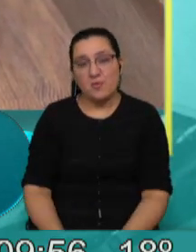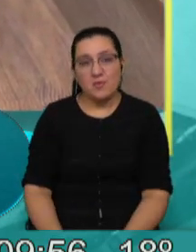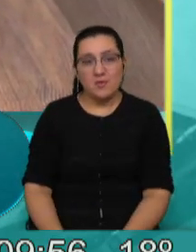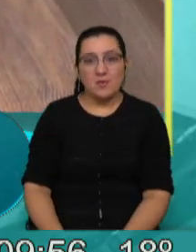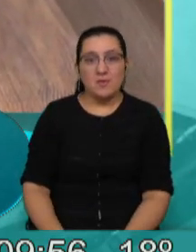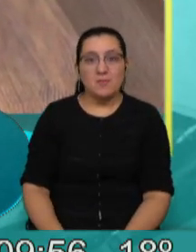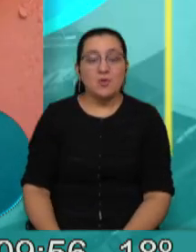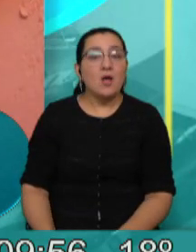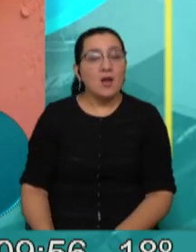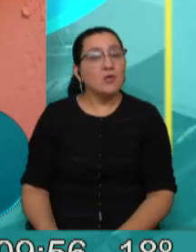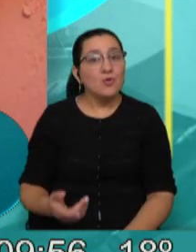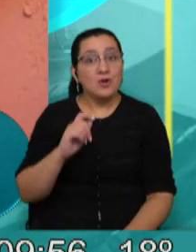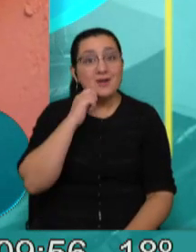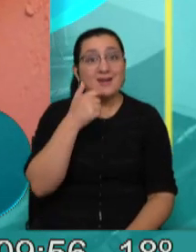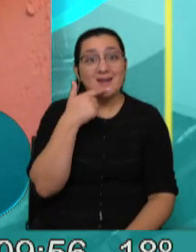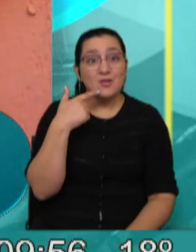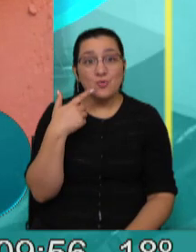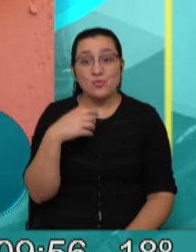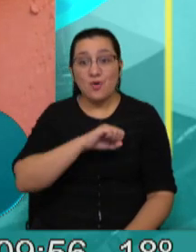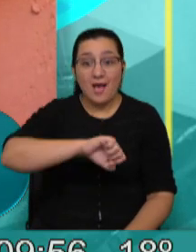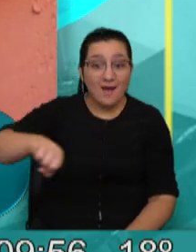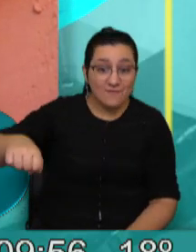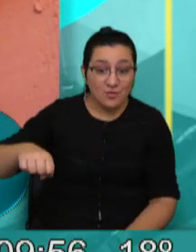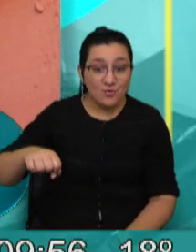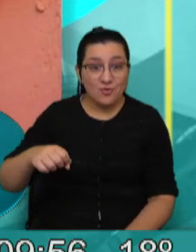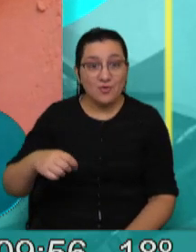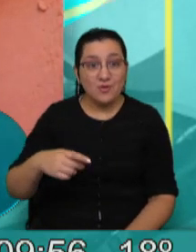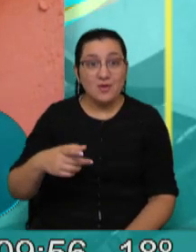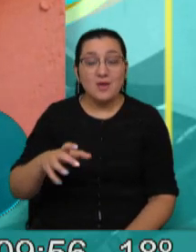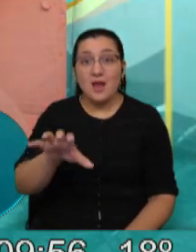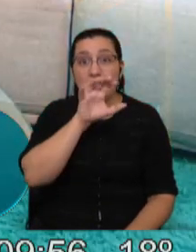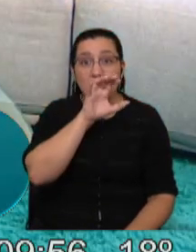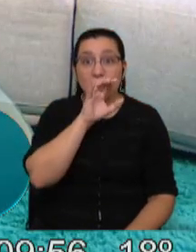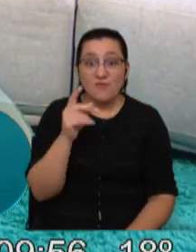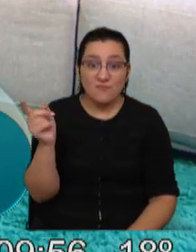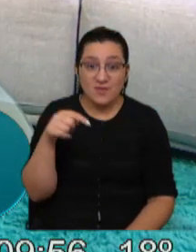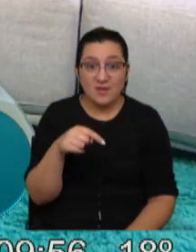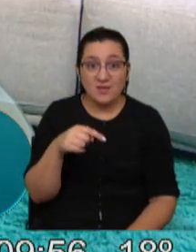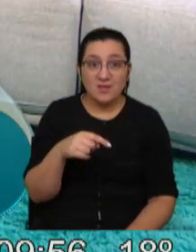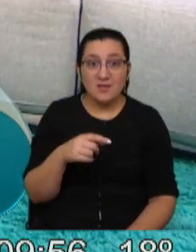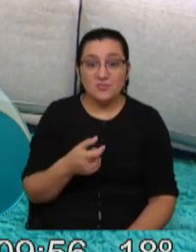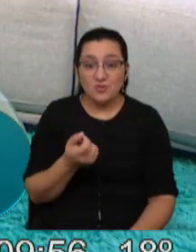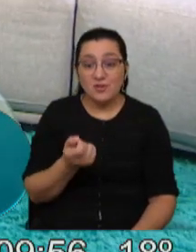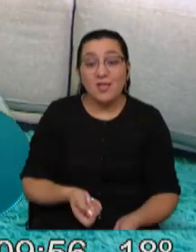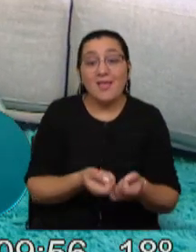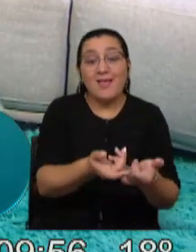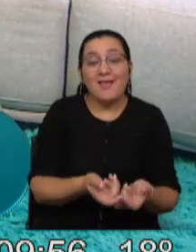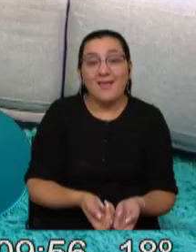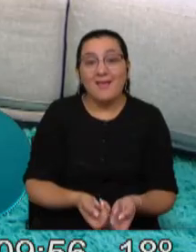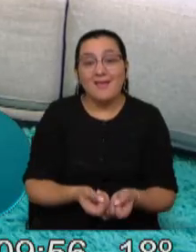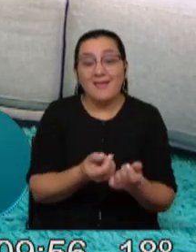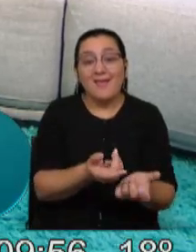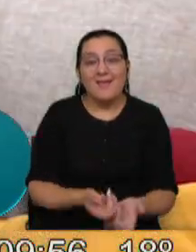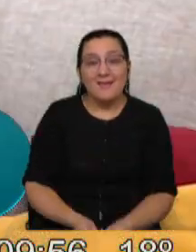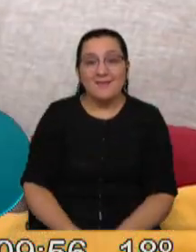mayor valor biológico, en donde yo cuando abro la puerta, entro, el perro que viene, ¿no? Y agarro y tiro, tipo, el alimento, lo tiro. Y